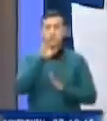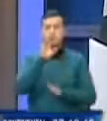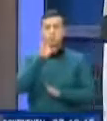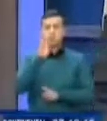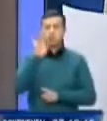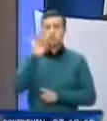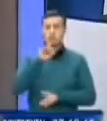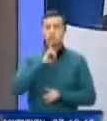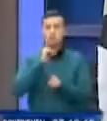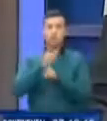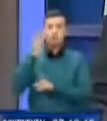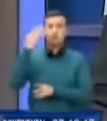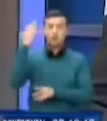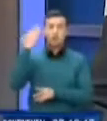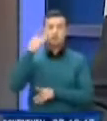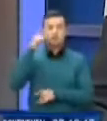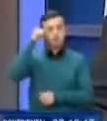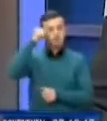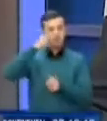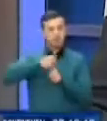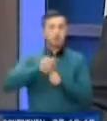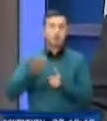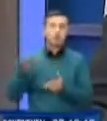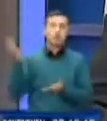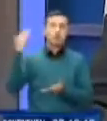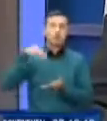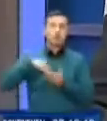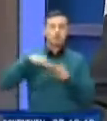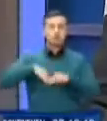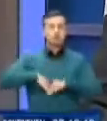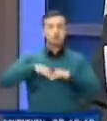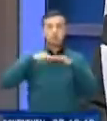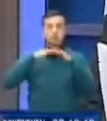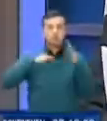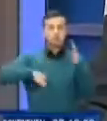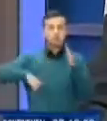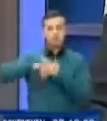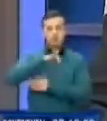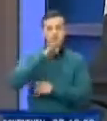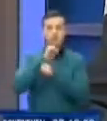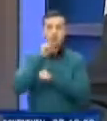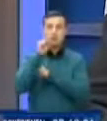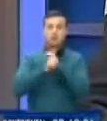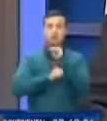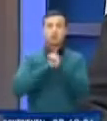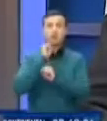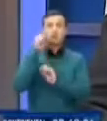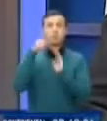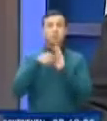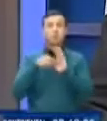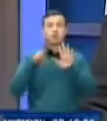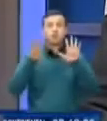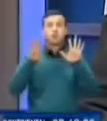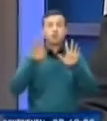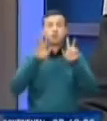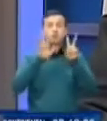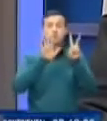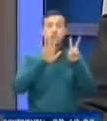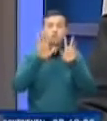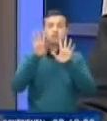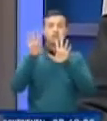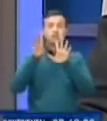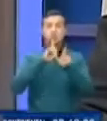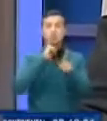de la época que le llamamos el retorno a la democracia desde el año 79 en concordancia con las propias constituciones